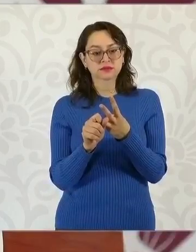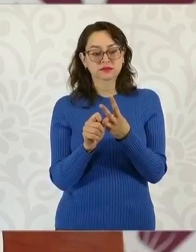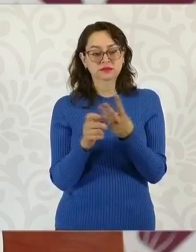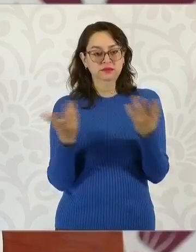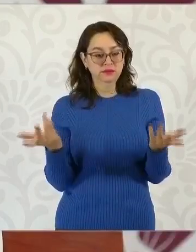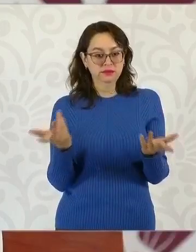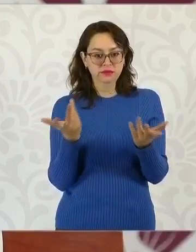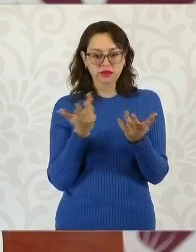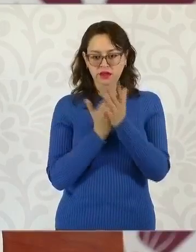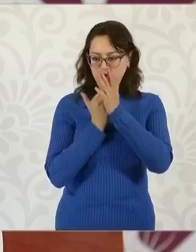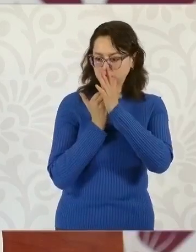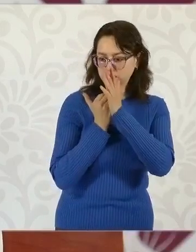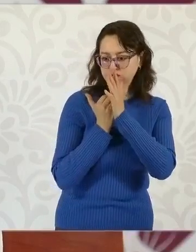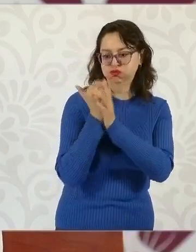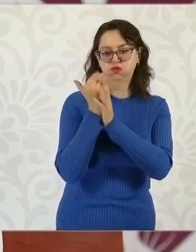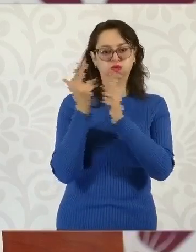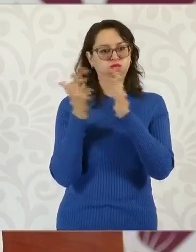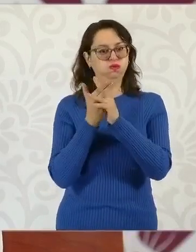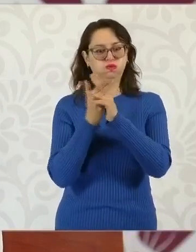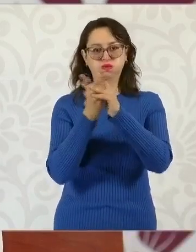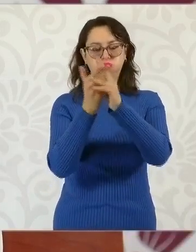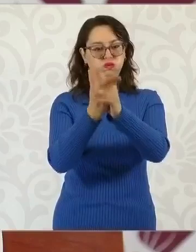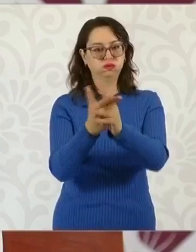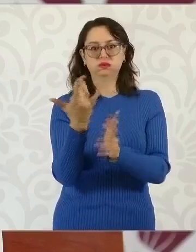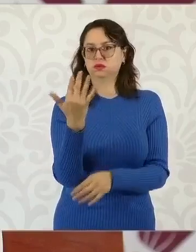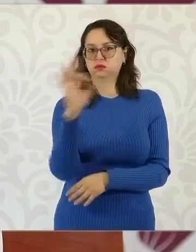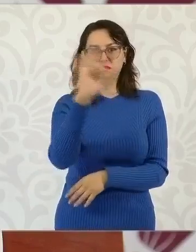Se incrementan los homicidios a más del doble.